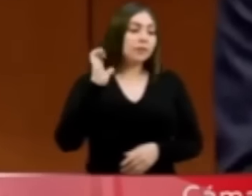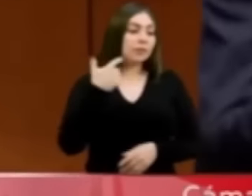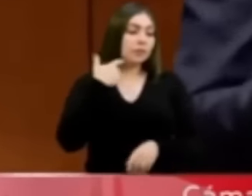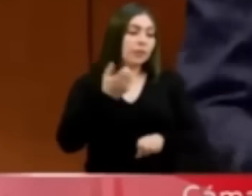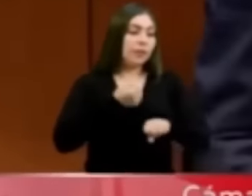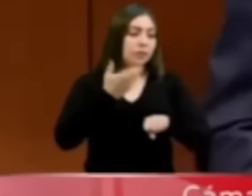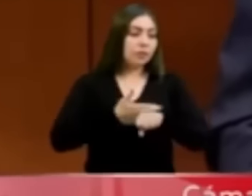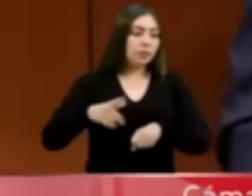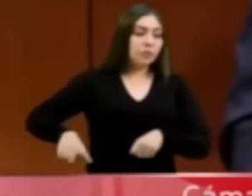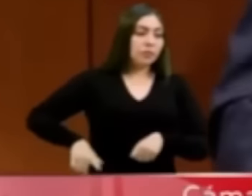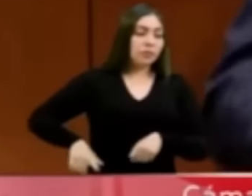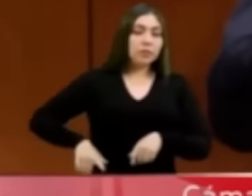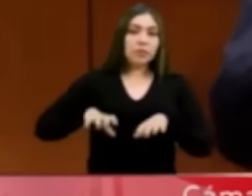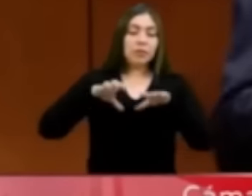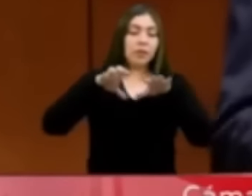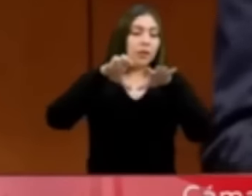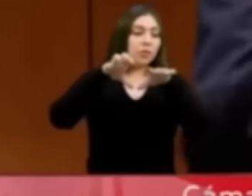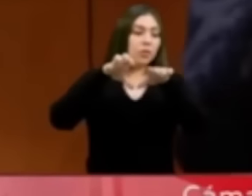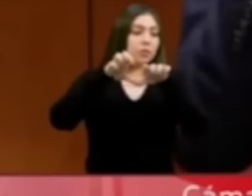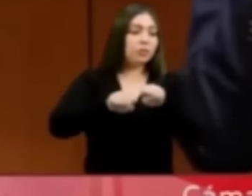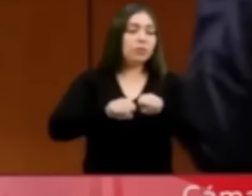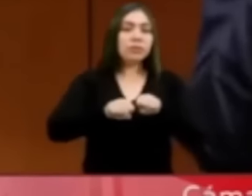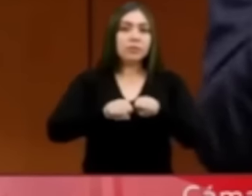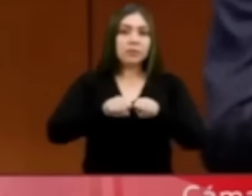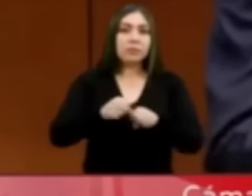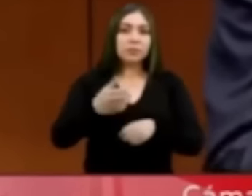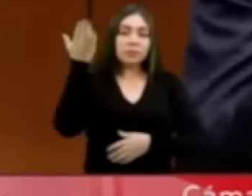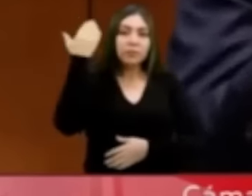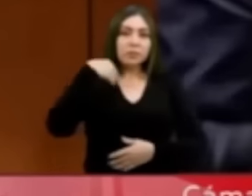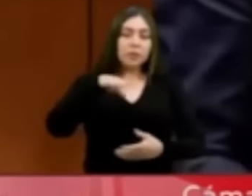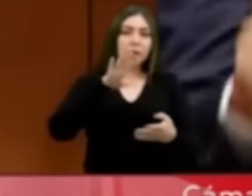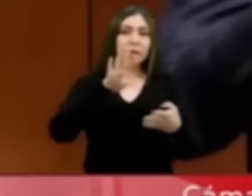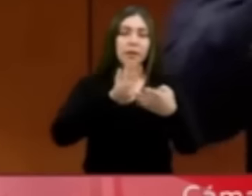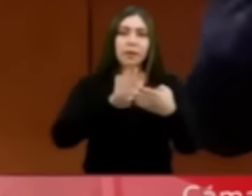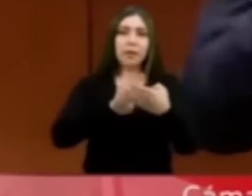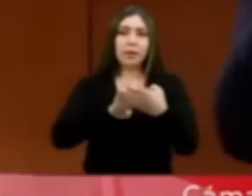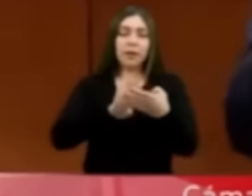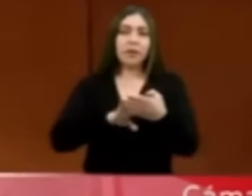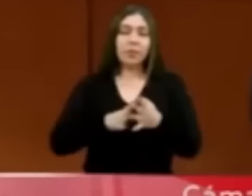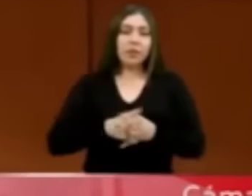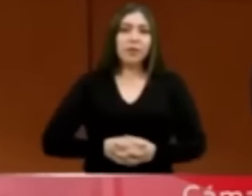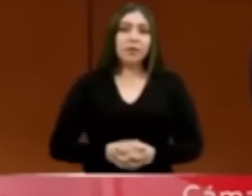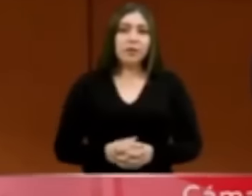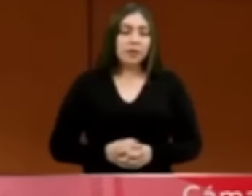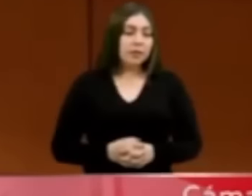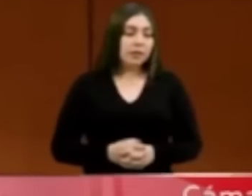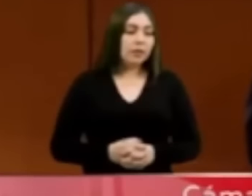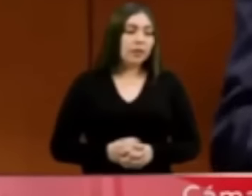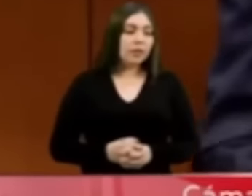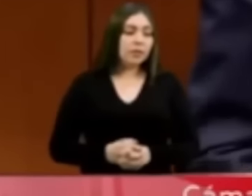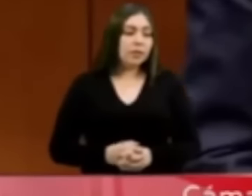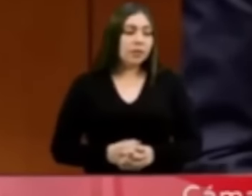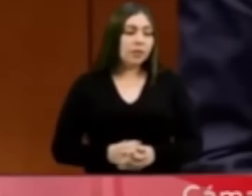gobierno, que estuvo en la cárcel 2 años y no lo dejaron tomar protesta,